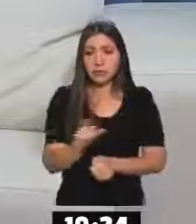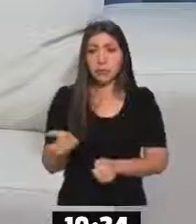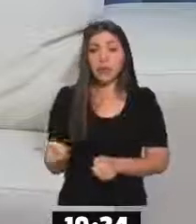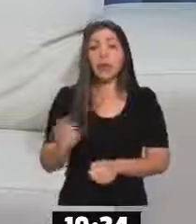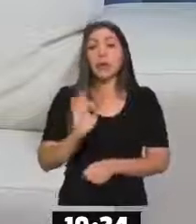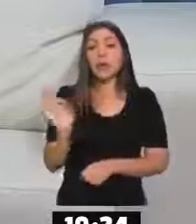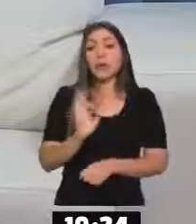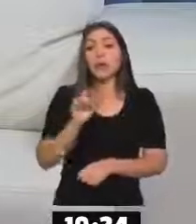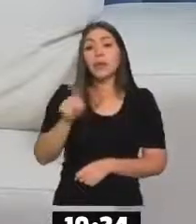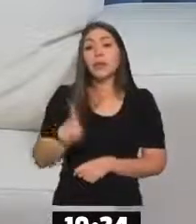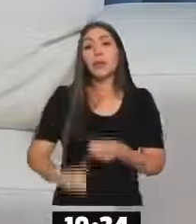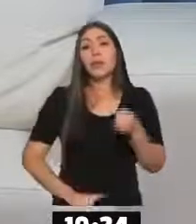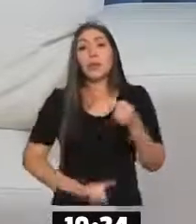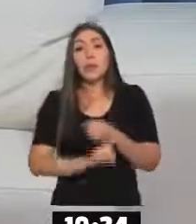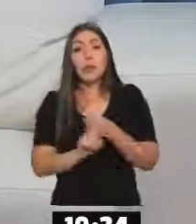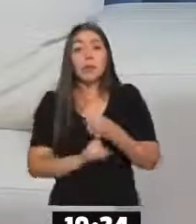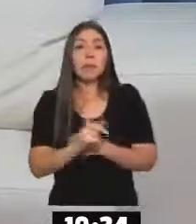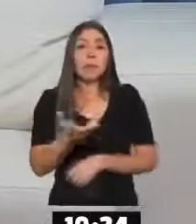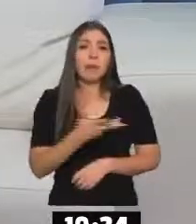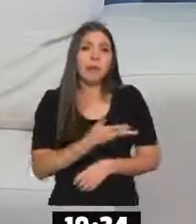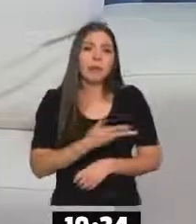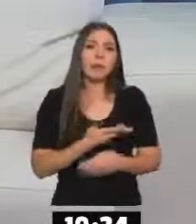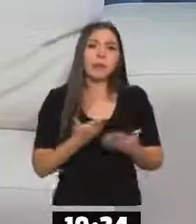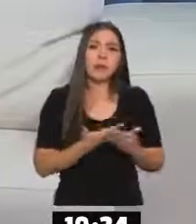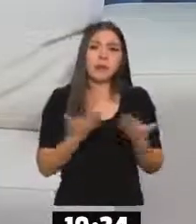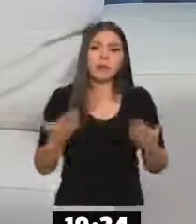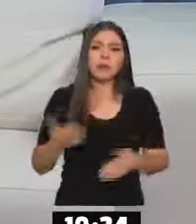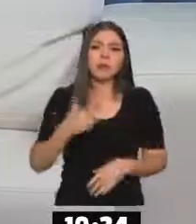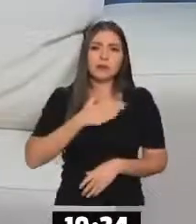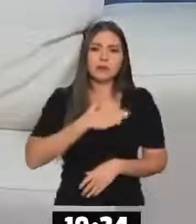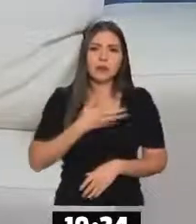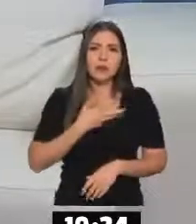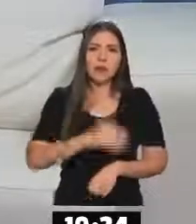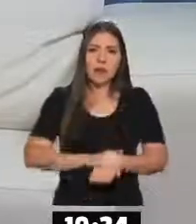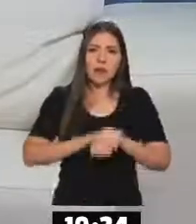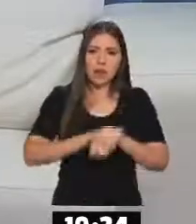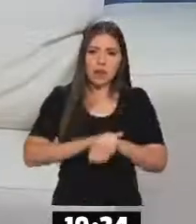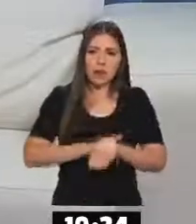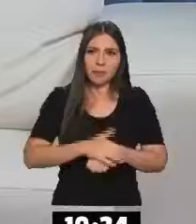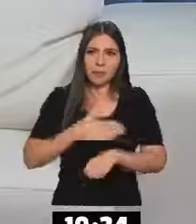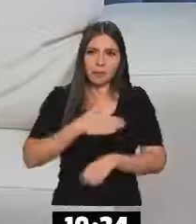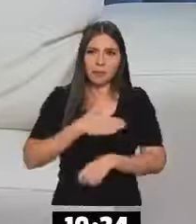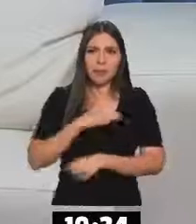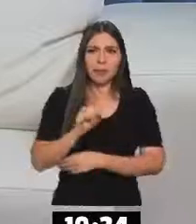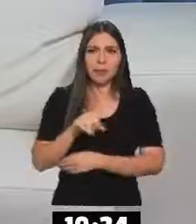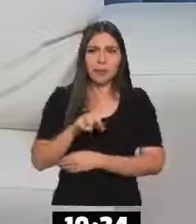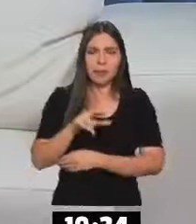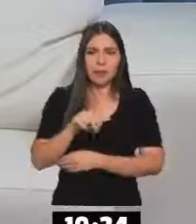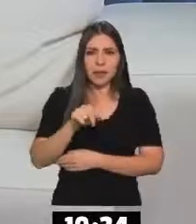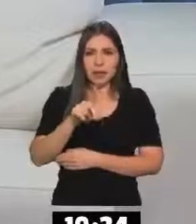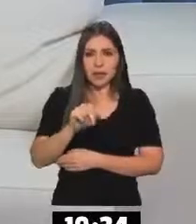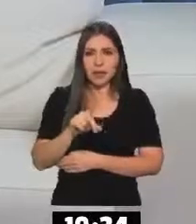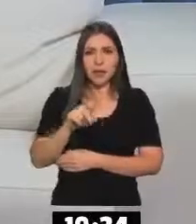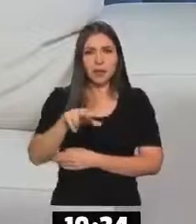una situación, recuerda que tienes aquí a una mano amiga que es Esmeralda de Luna, que forma parte de Mujeres